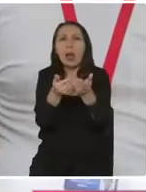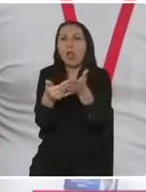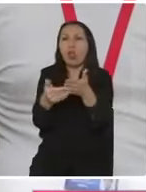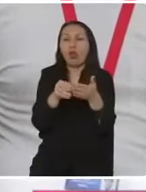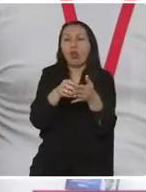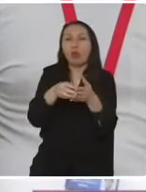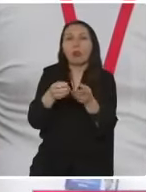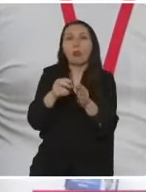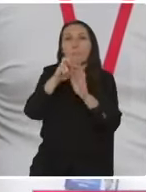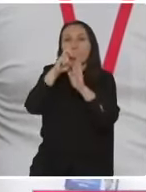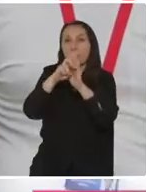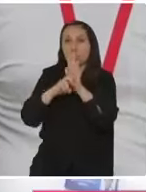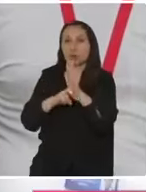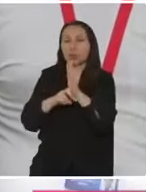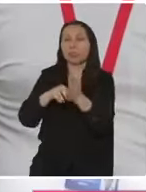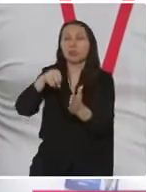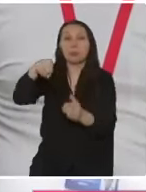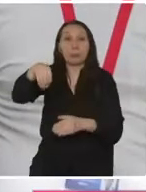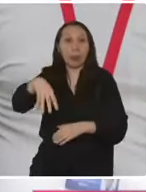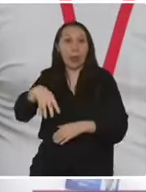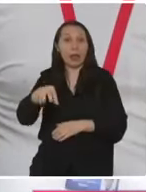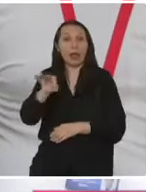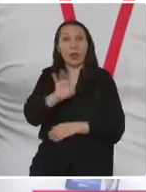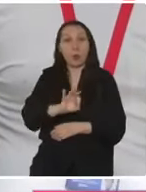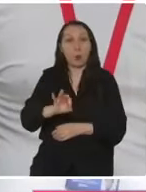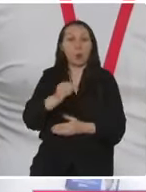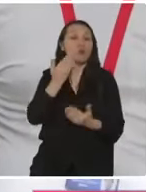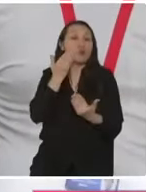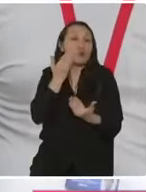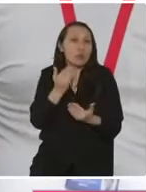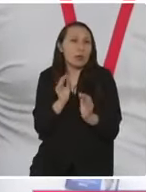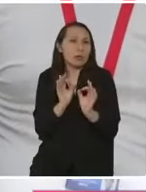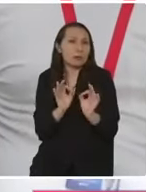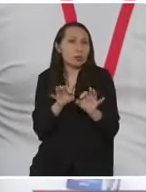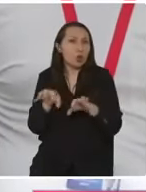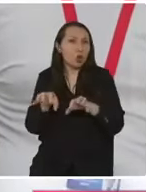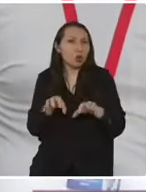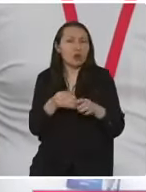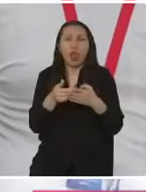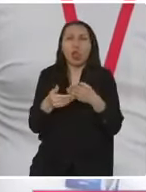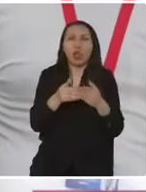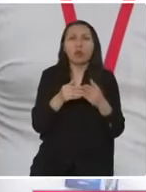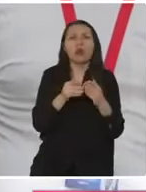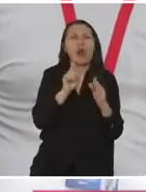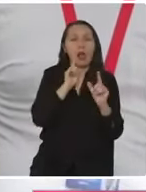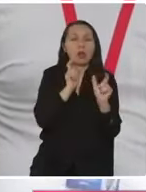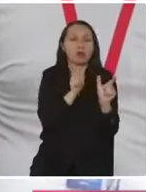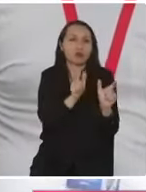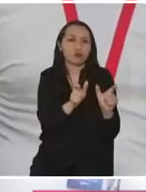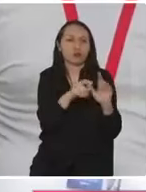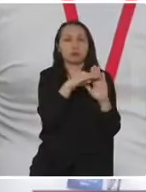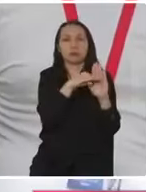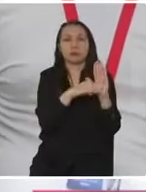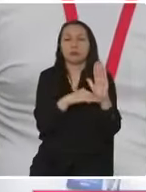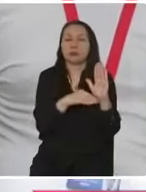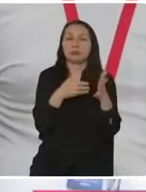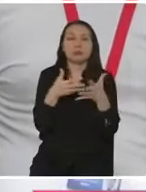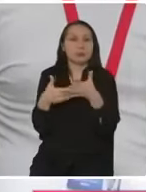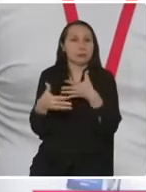cada proyecto que se financia o cada donación en especie que se realiza. Por lo tanto, es un mecanismo